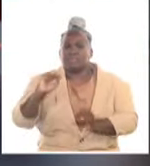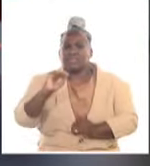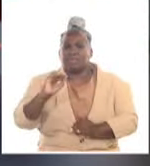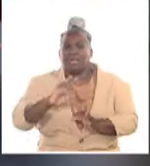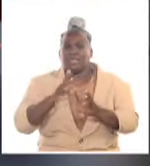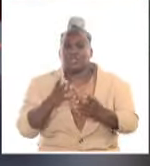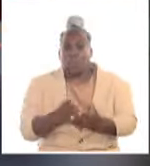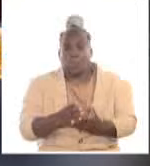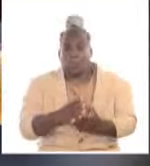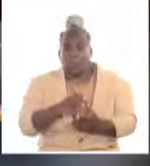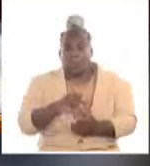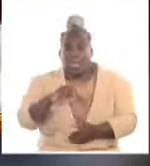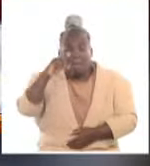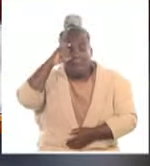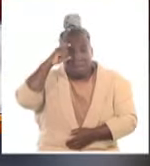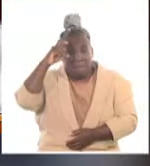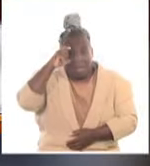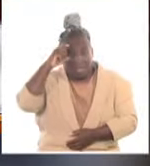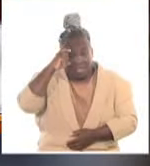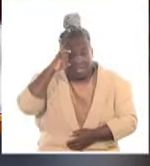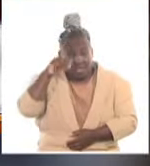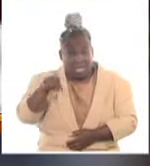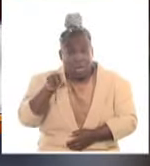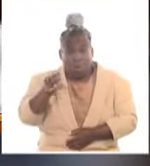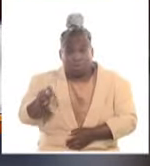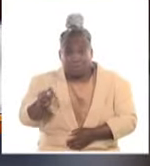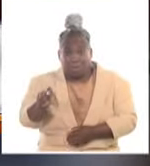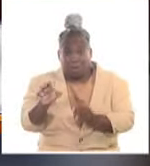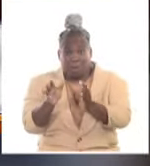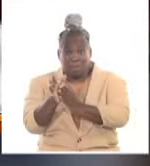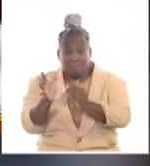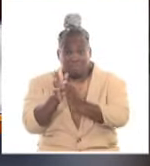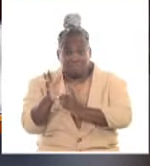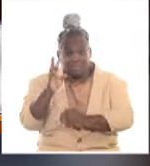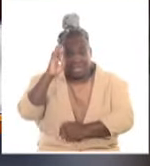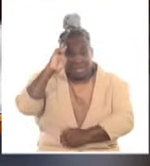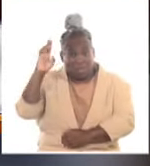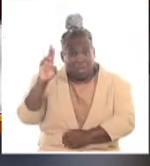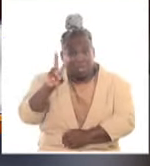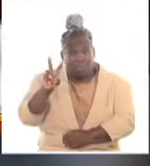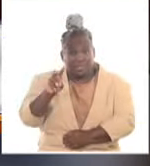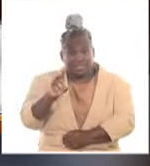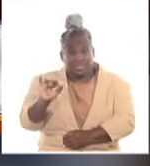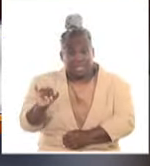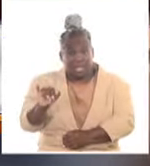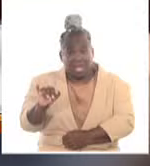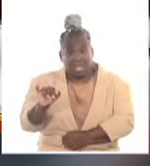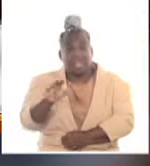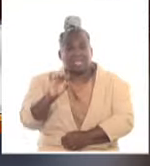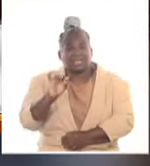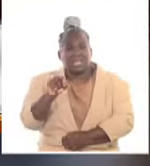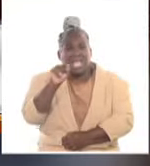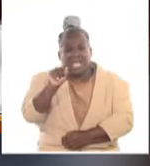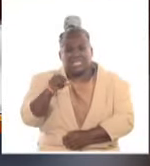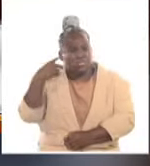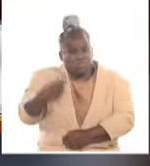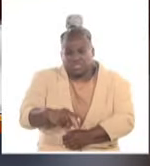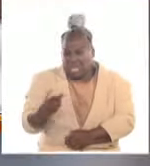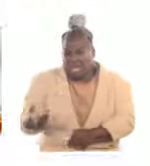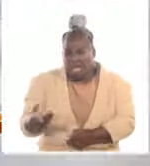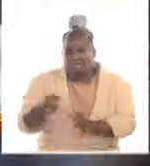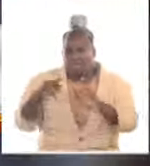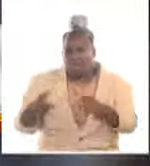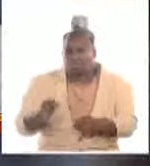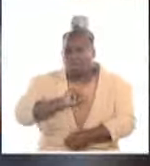Biden. Y si bien en los últimos dos meses, recordarán que en 2016 decían, ah, y ese que sabe de elecciones no va a volver a ganar.